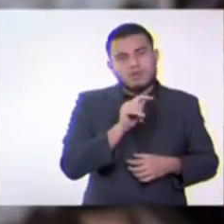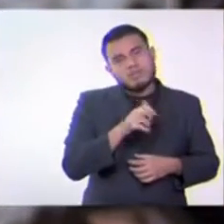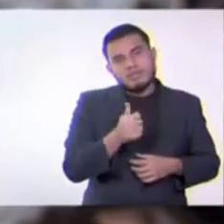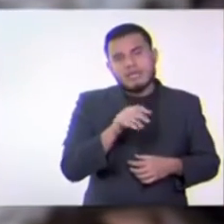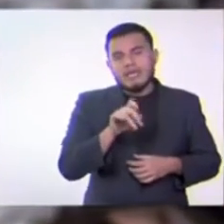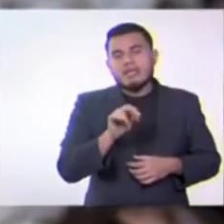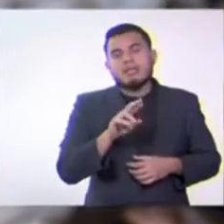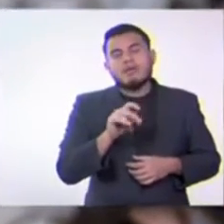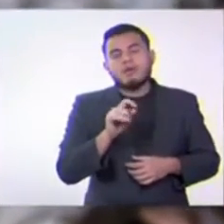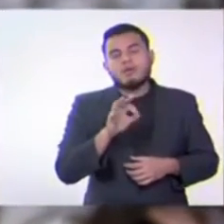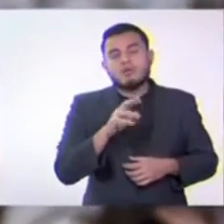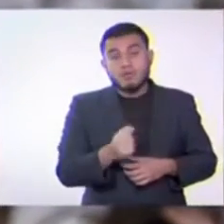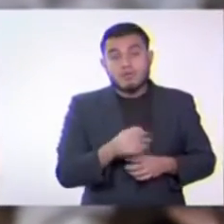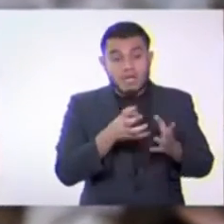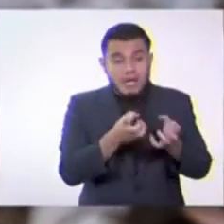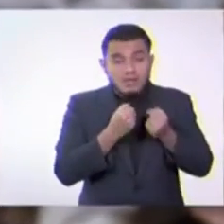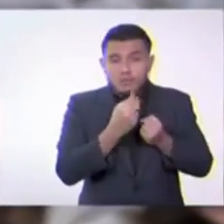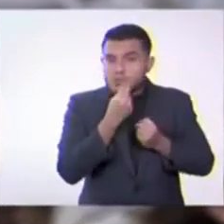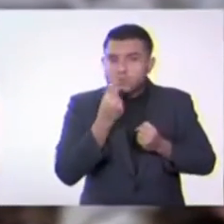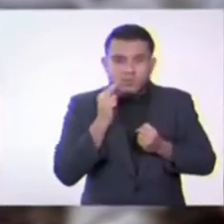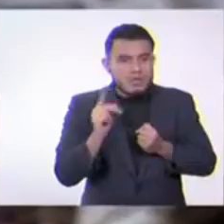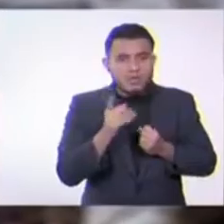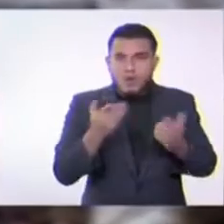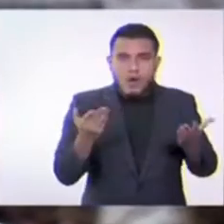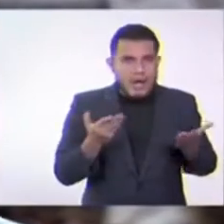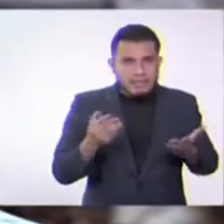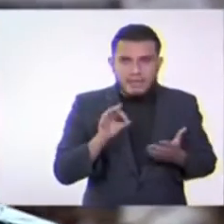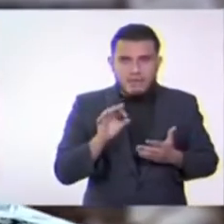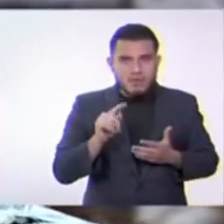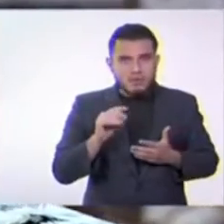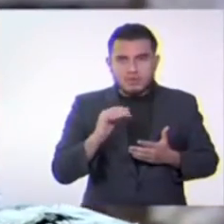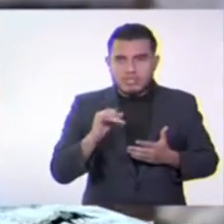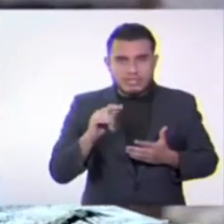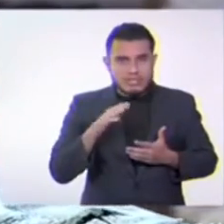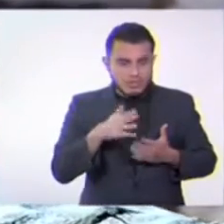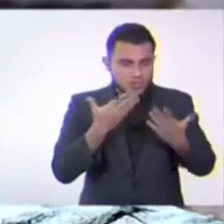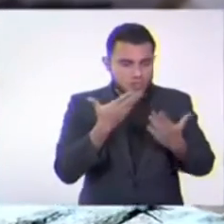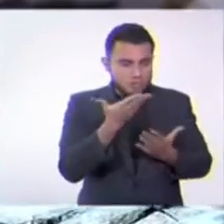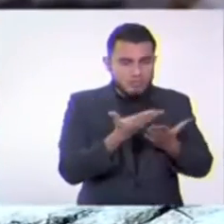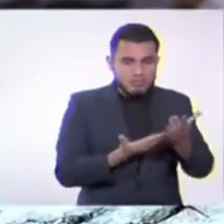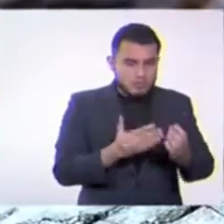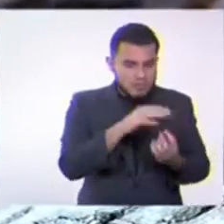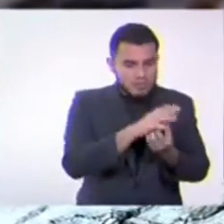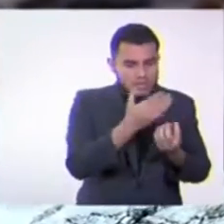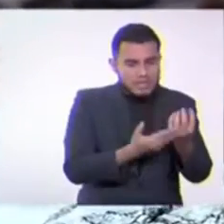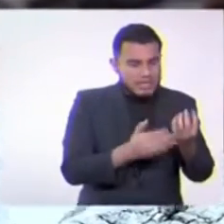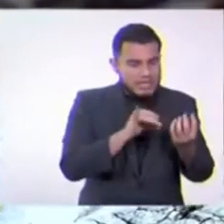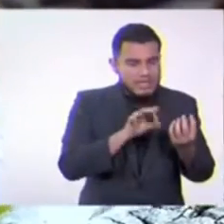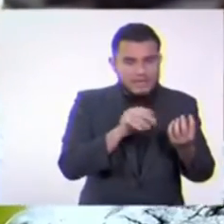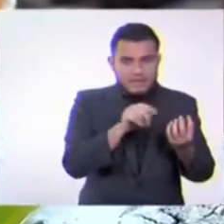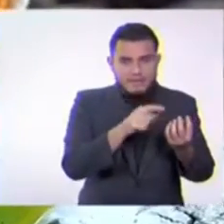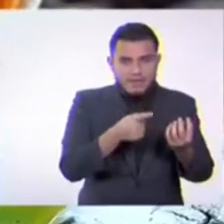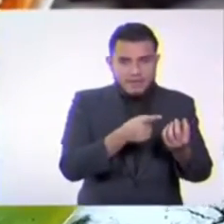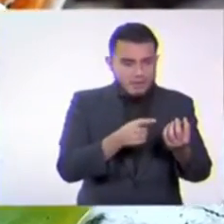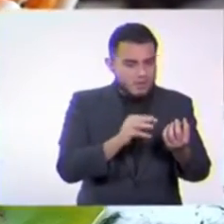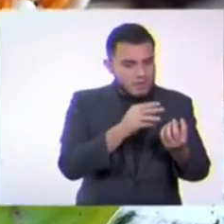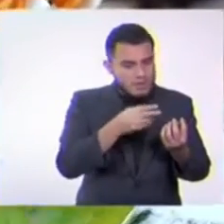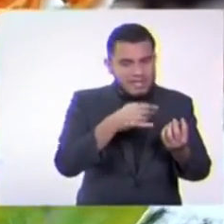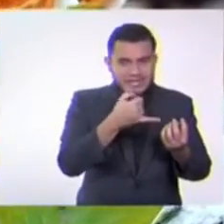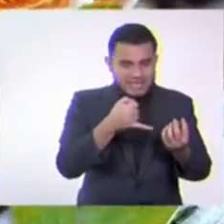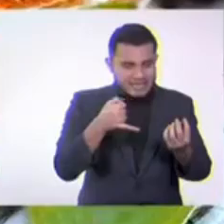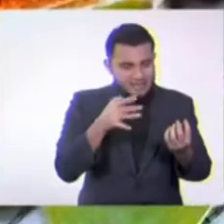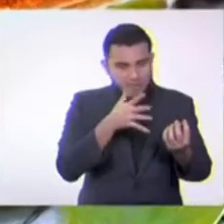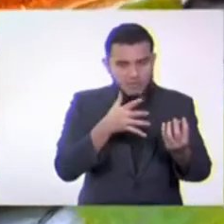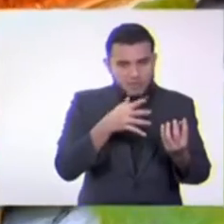que absorben nutrientes, no realizan fotosíntesis. Su cuerpo está compuesto de hifas con forma de hilo